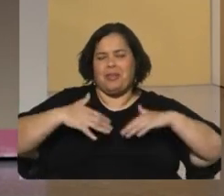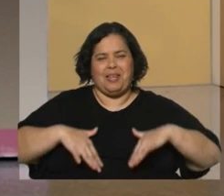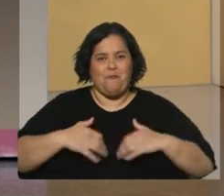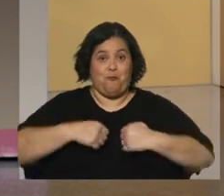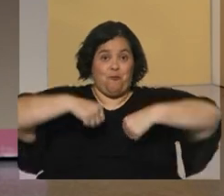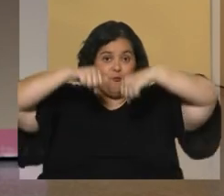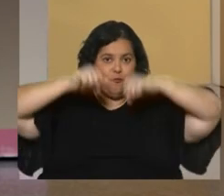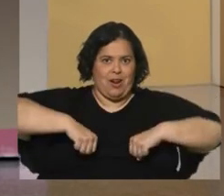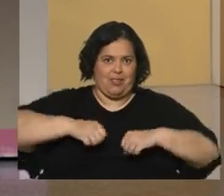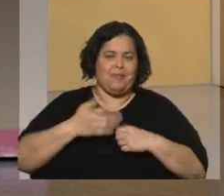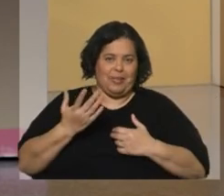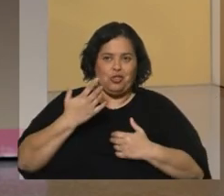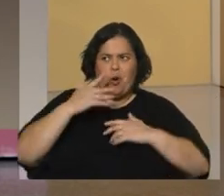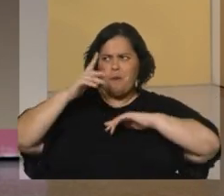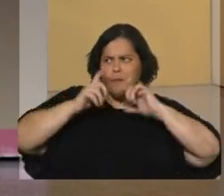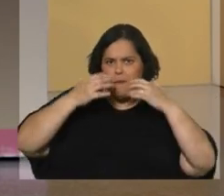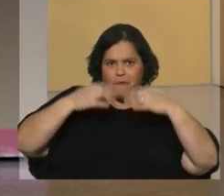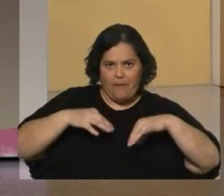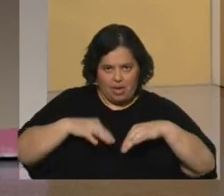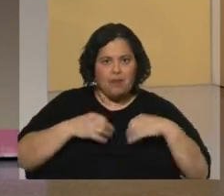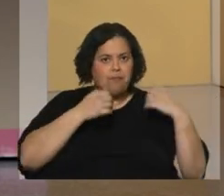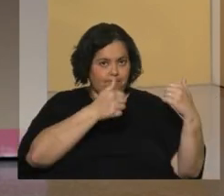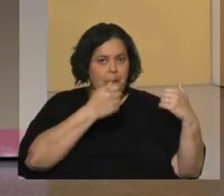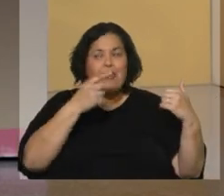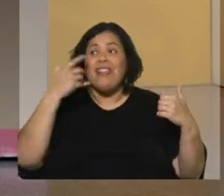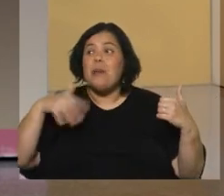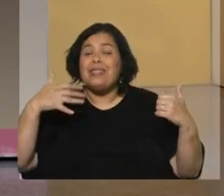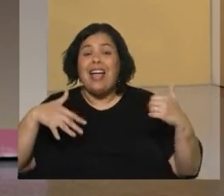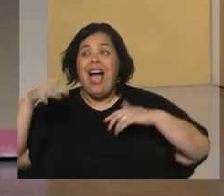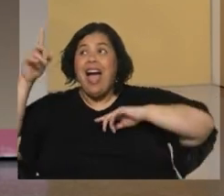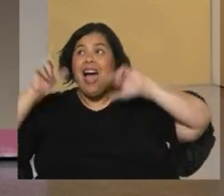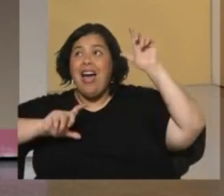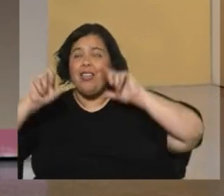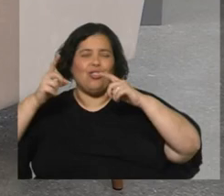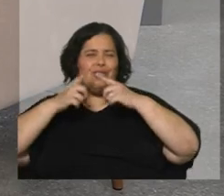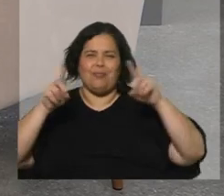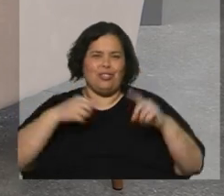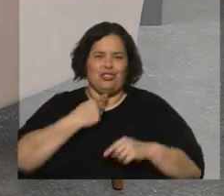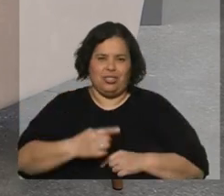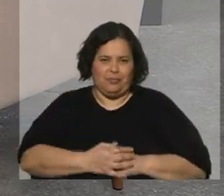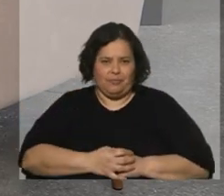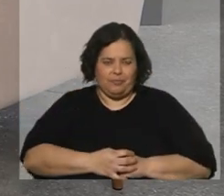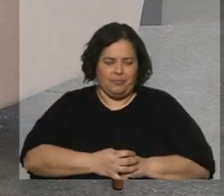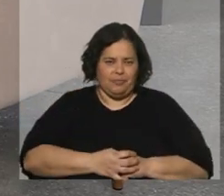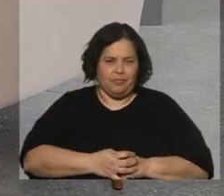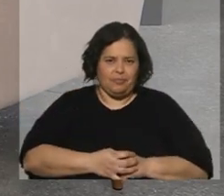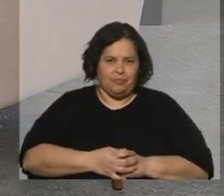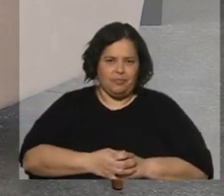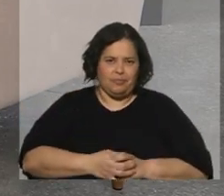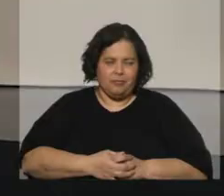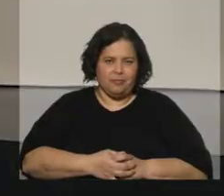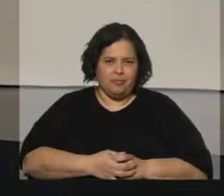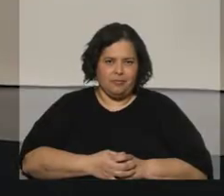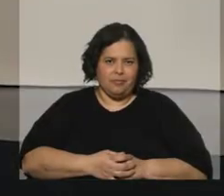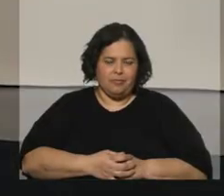bien colocada Es es algo bueno pero si está exagerada también hay una distancia lo que hablamos recién Germán una pregunta que tiene